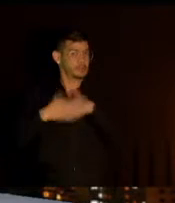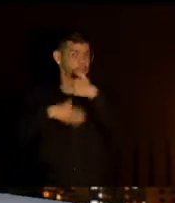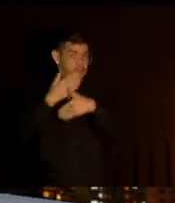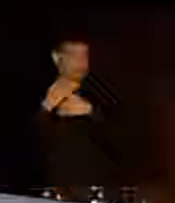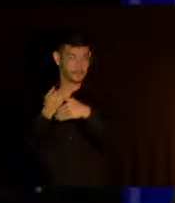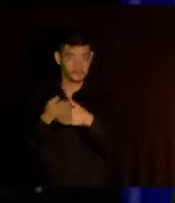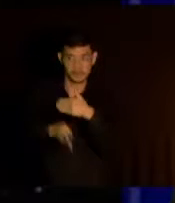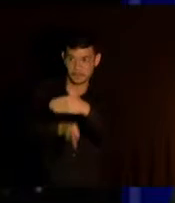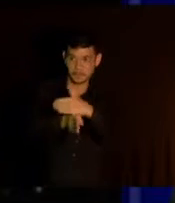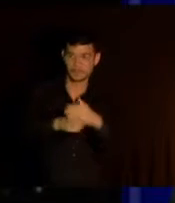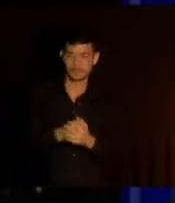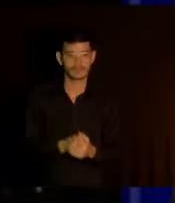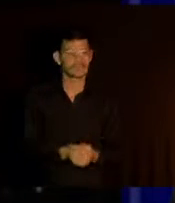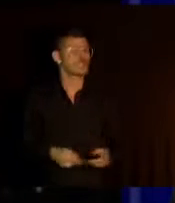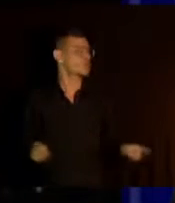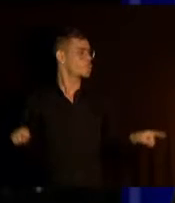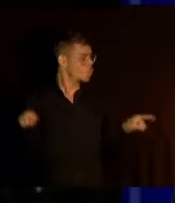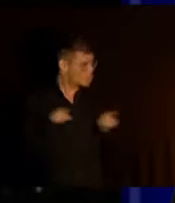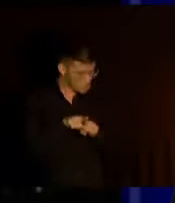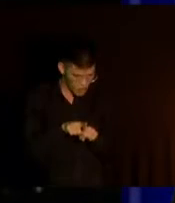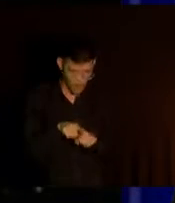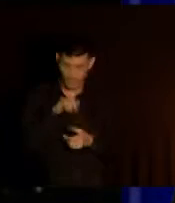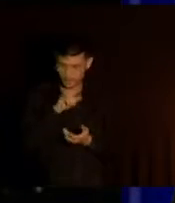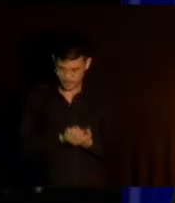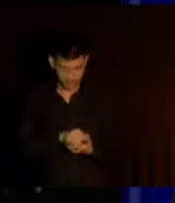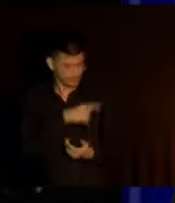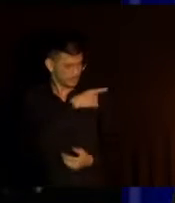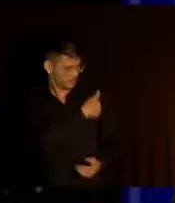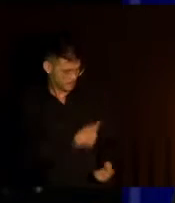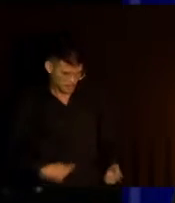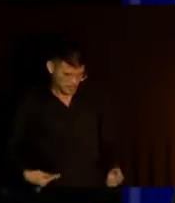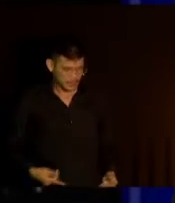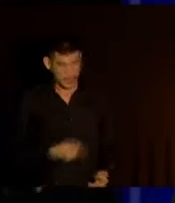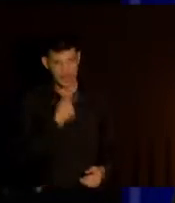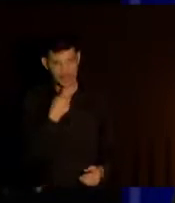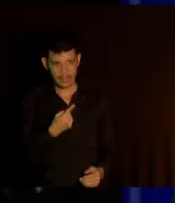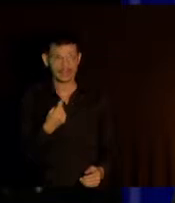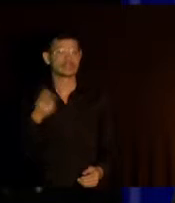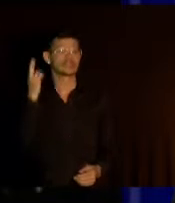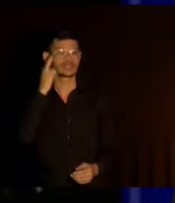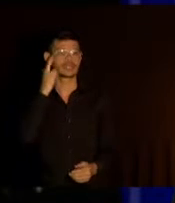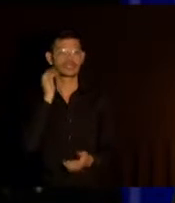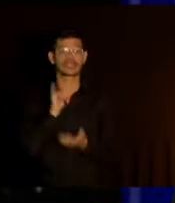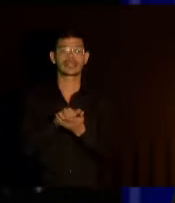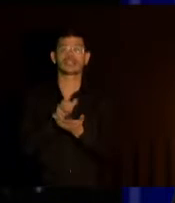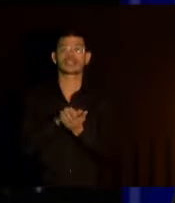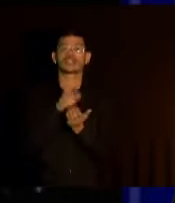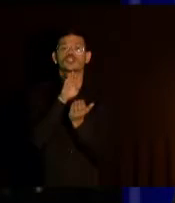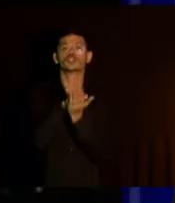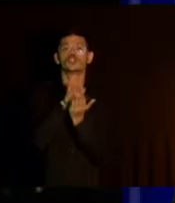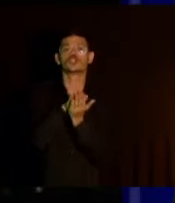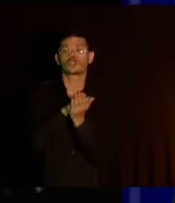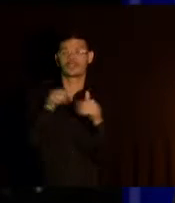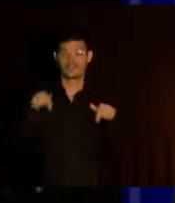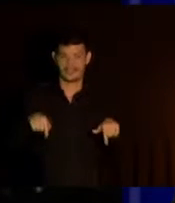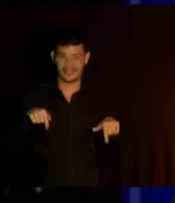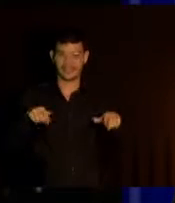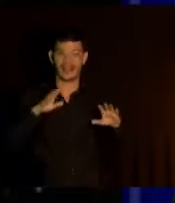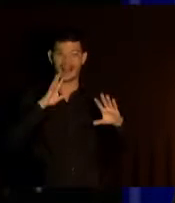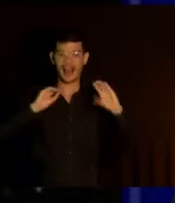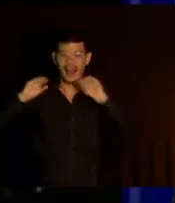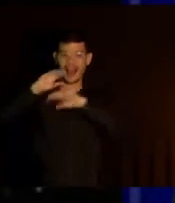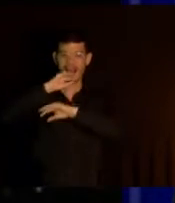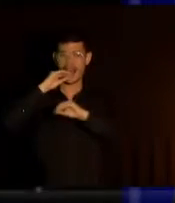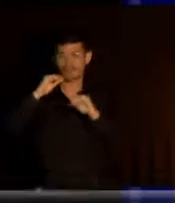Bien, igual la misma invitación que está haciendo el presidente, estos documentos, lo que estamos hablando acá, esto es de